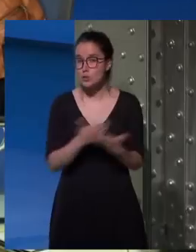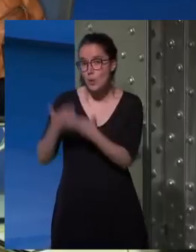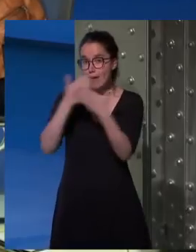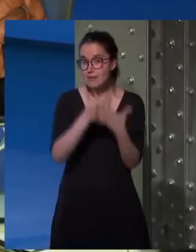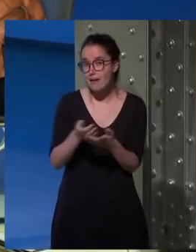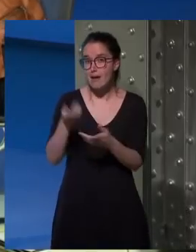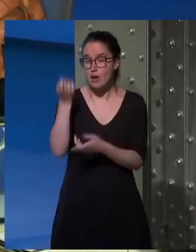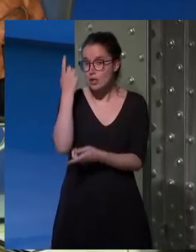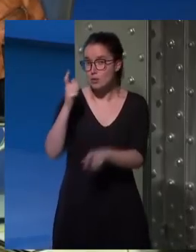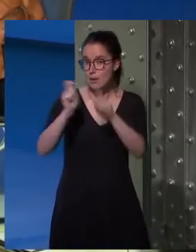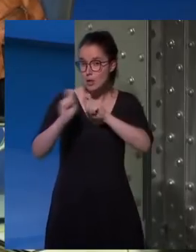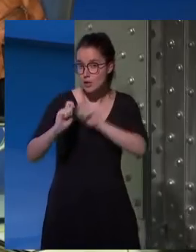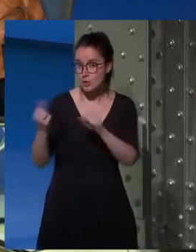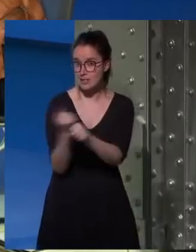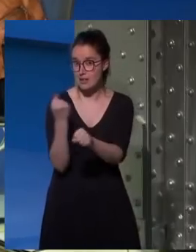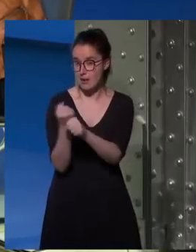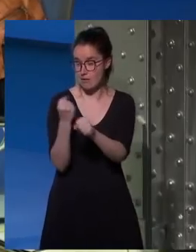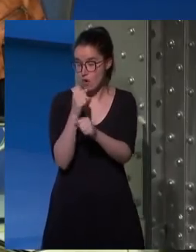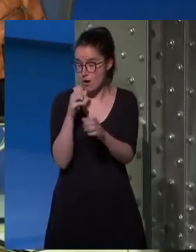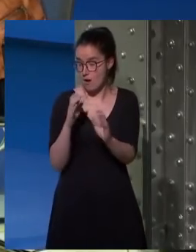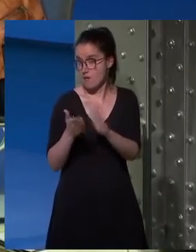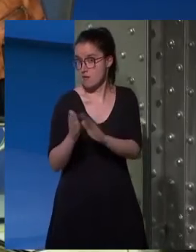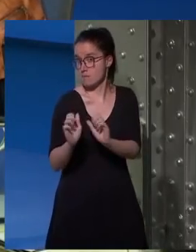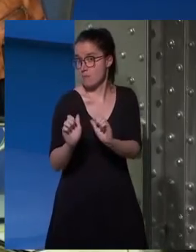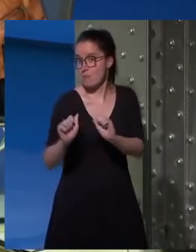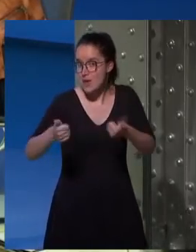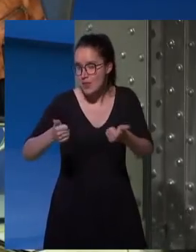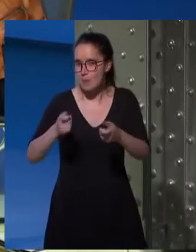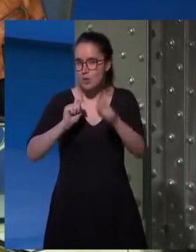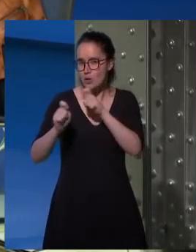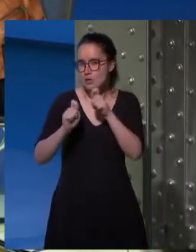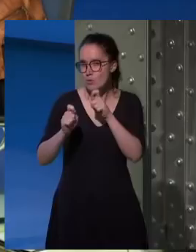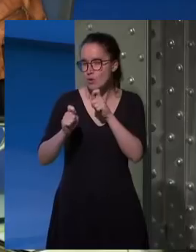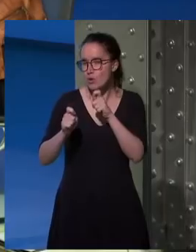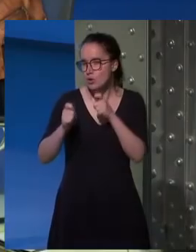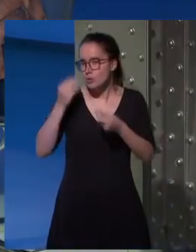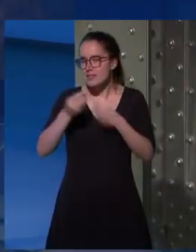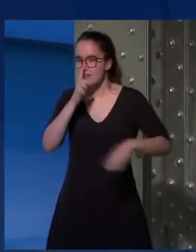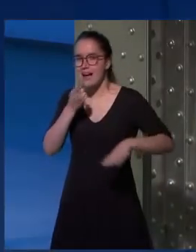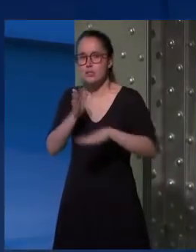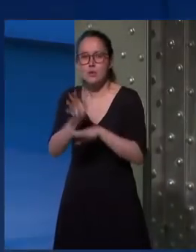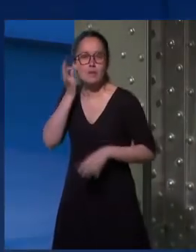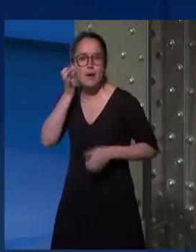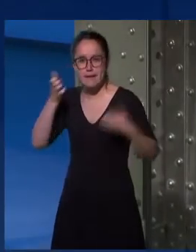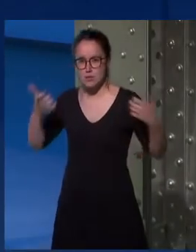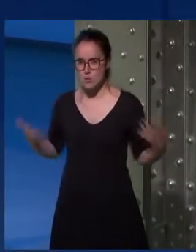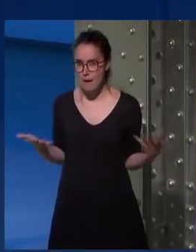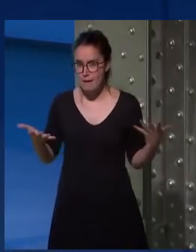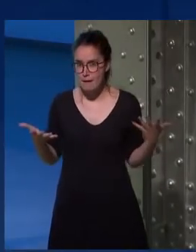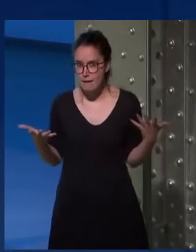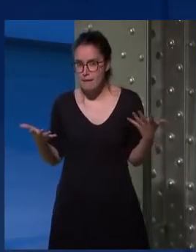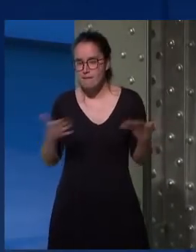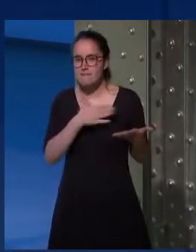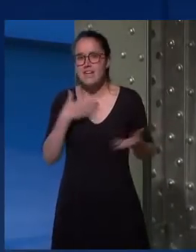de periodismo, la gente que está trabajando ahora, que empieza, etcétera, ¿qué actitud crees que tienen las mujeres cuando, es decir,